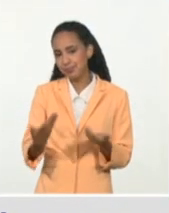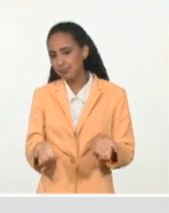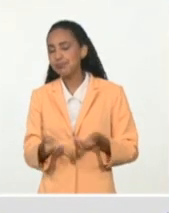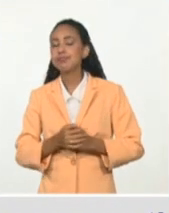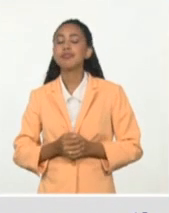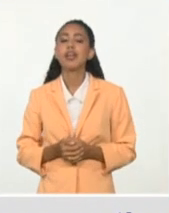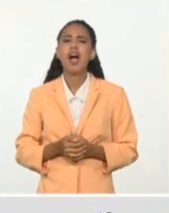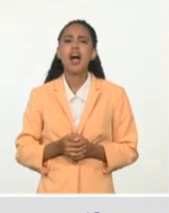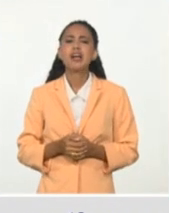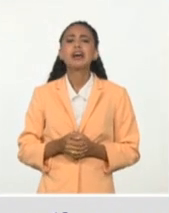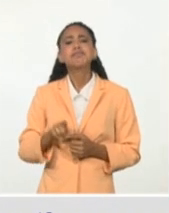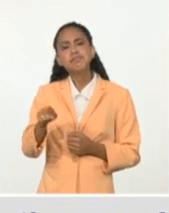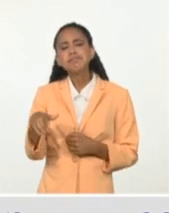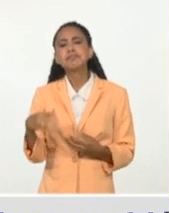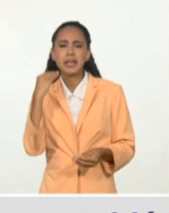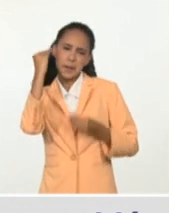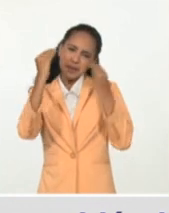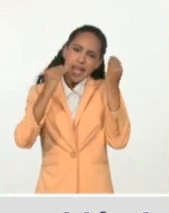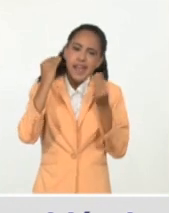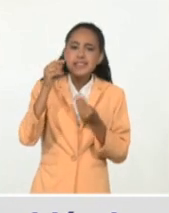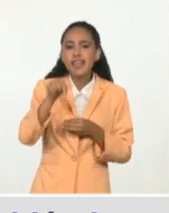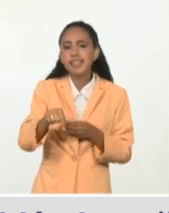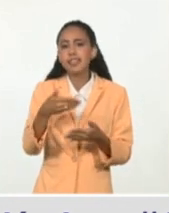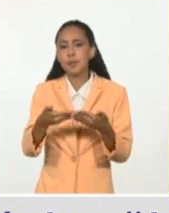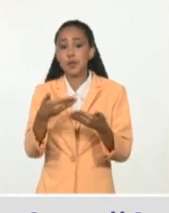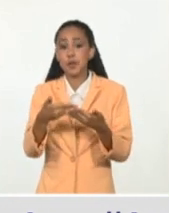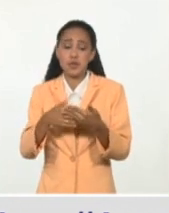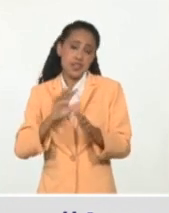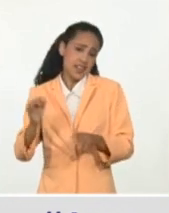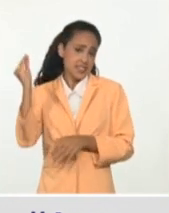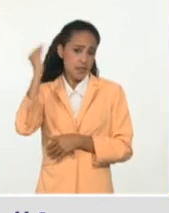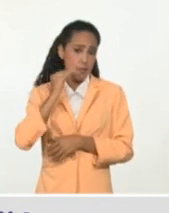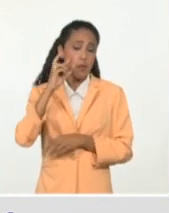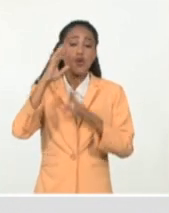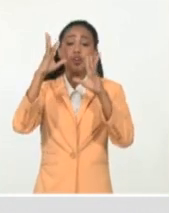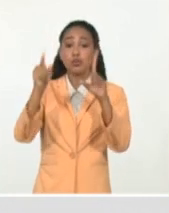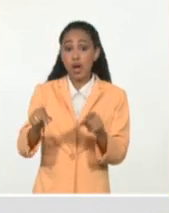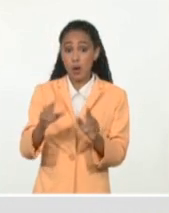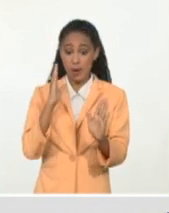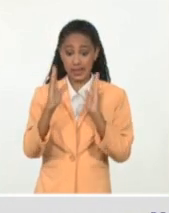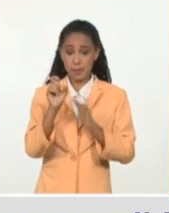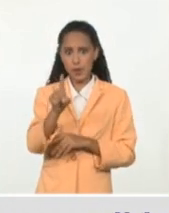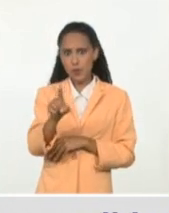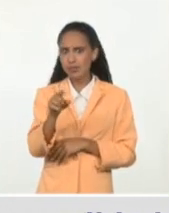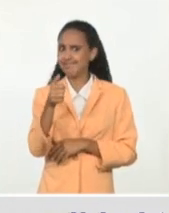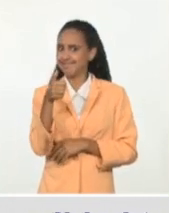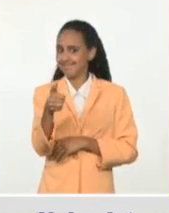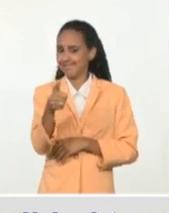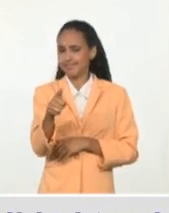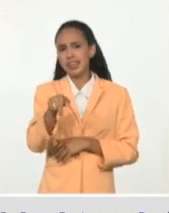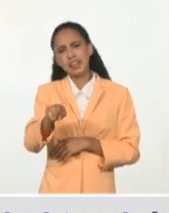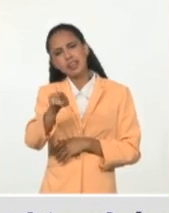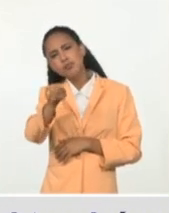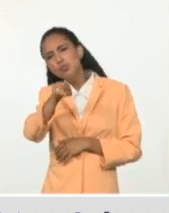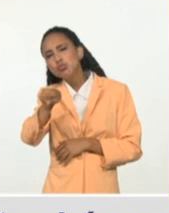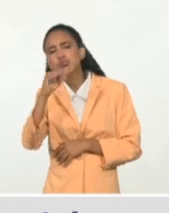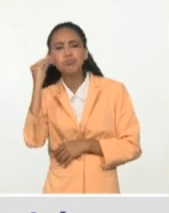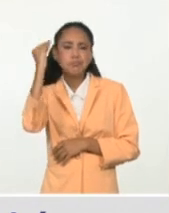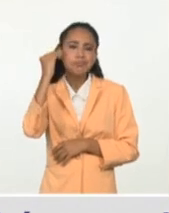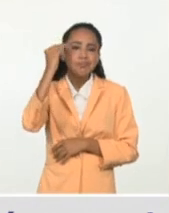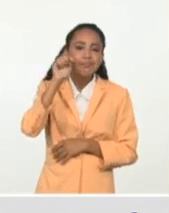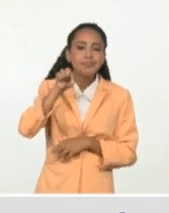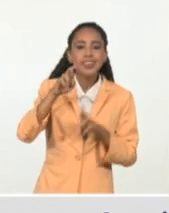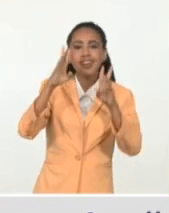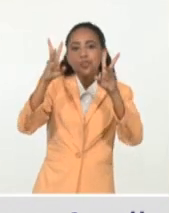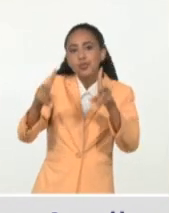Hasta el momento sabemos que los resultados del fase 1 han sido alentadores. ¿Qué se espera con estos resultados y cuál es la